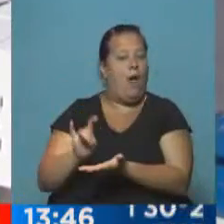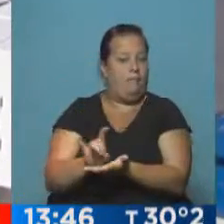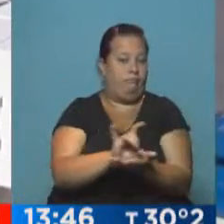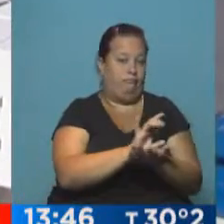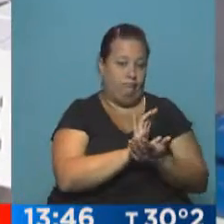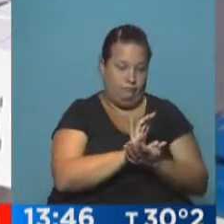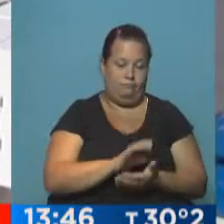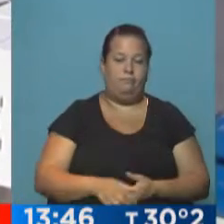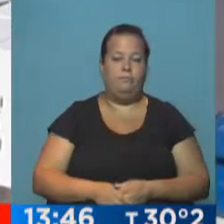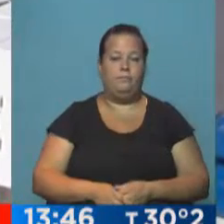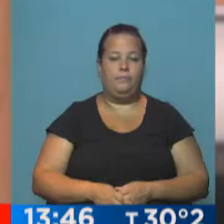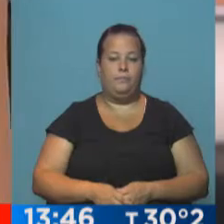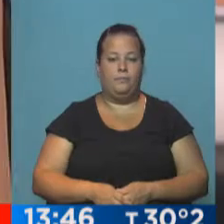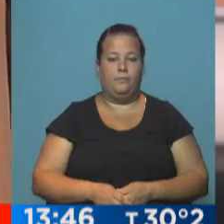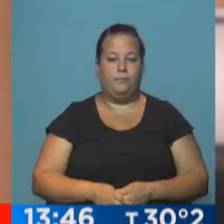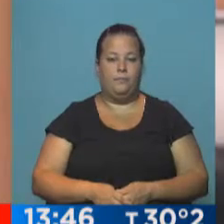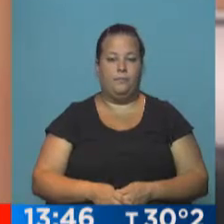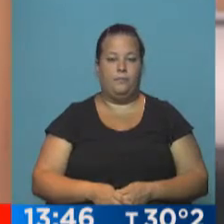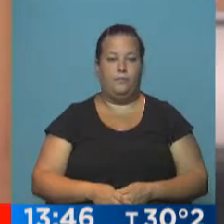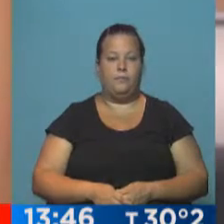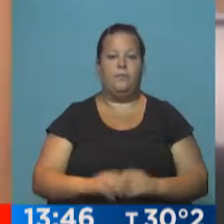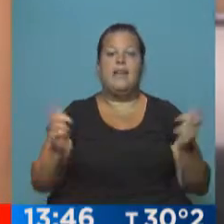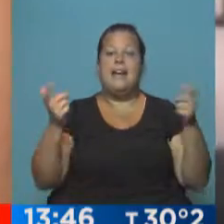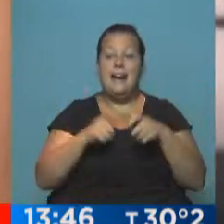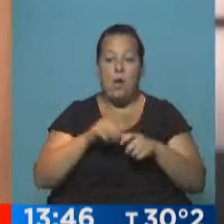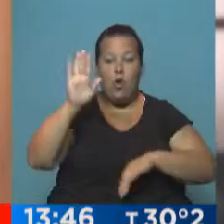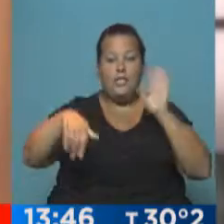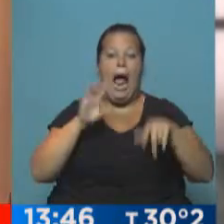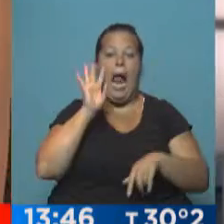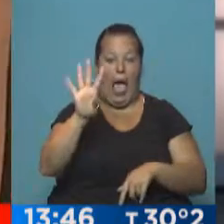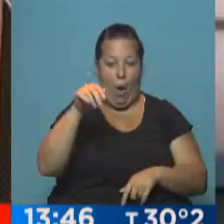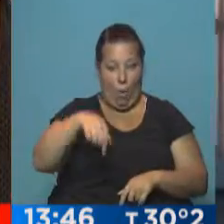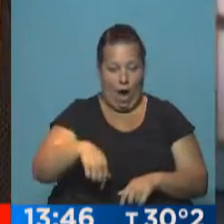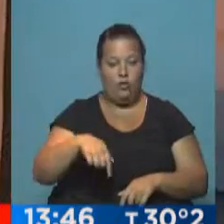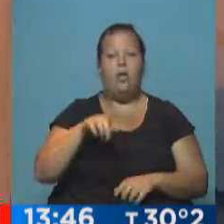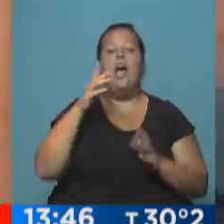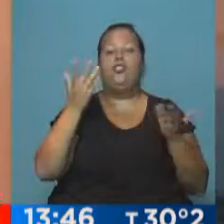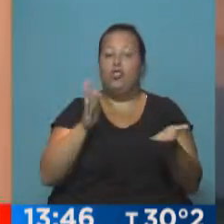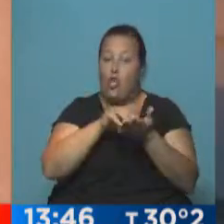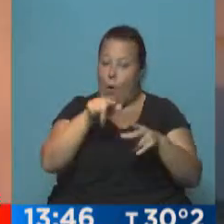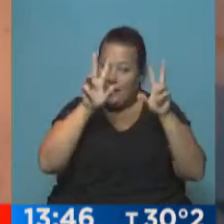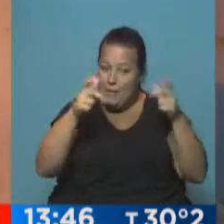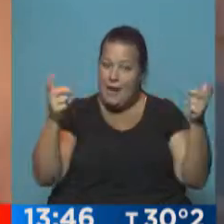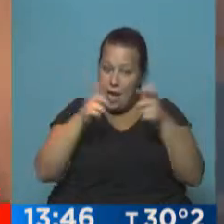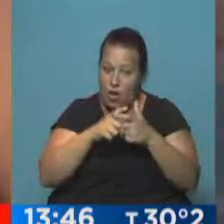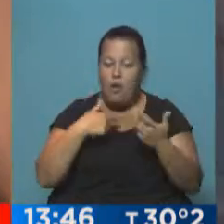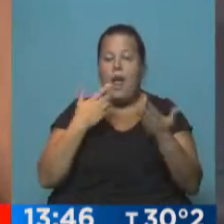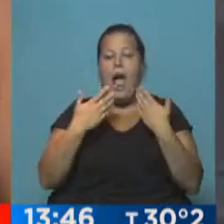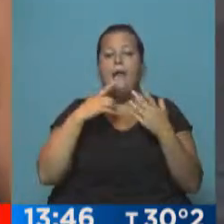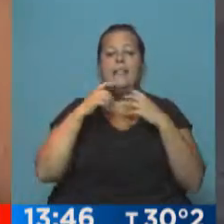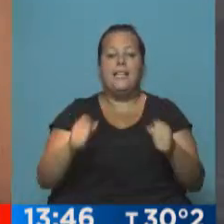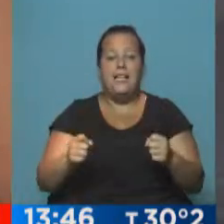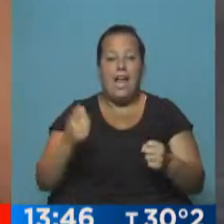podrían estar en riesgo. La reunión fue convocada a las 4 de la tarde y a propósito de este encuentro comenzamos con el